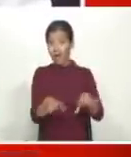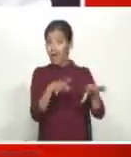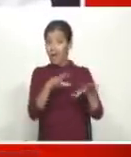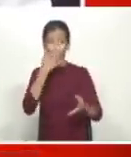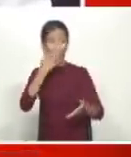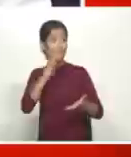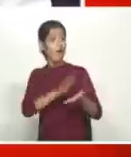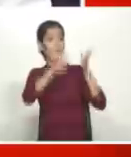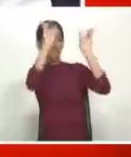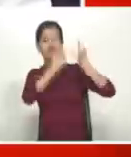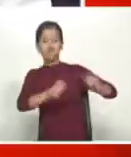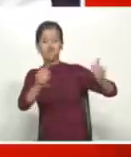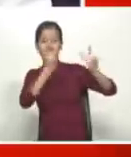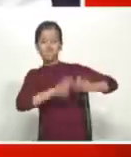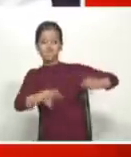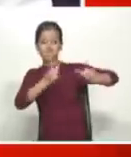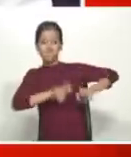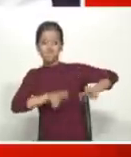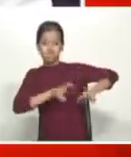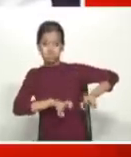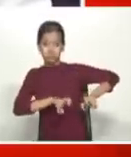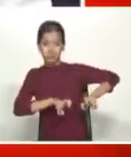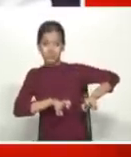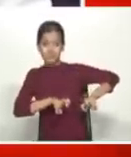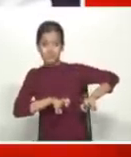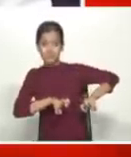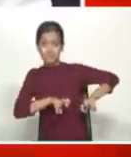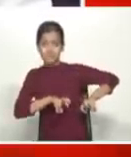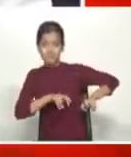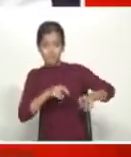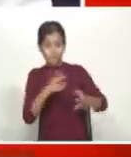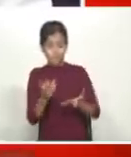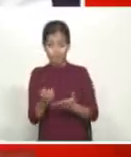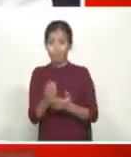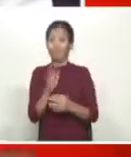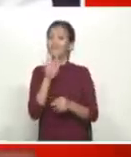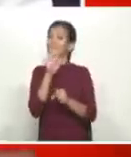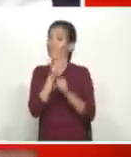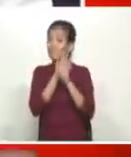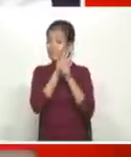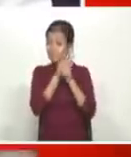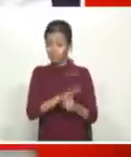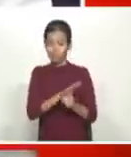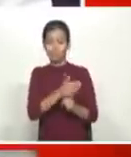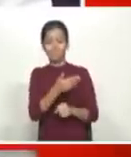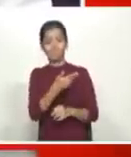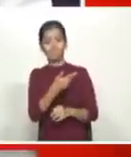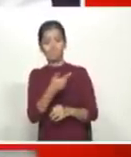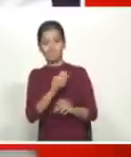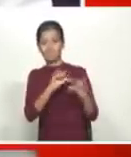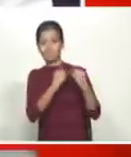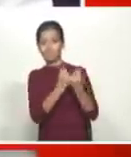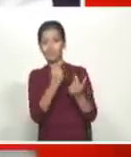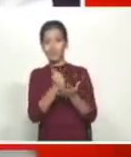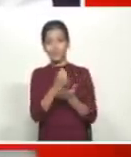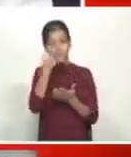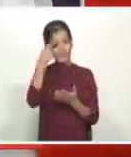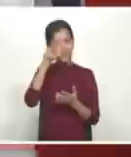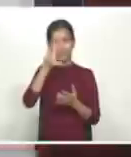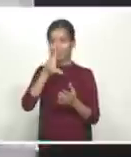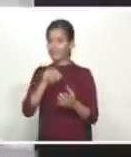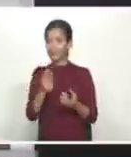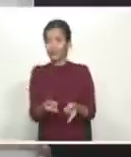de 12 años que tienen ellos. Entonces, obviamente, hay una presión de parte de ellos para que eso no suceda,